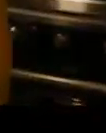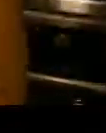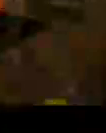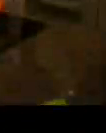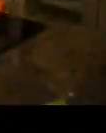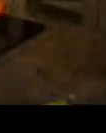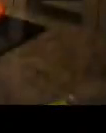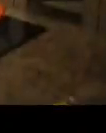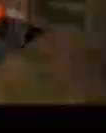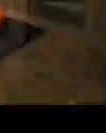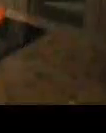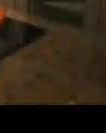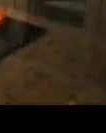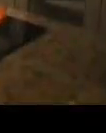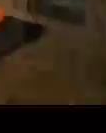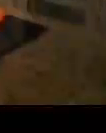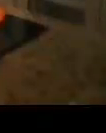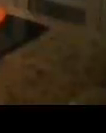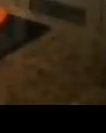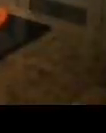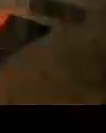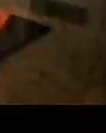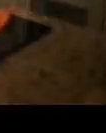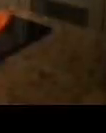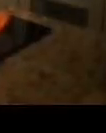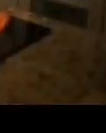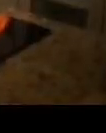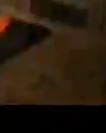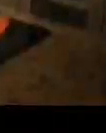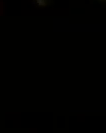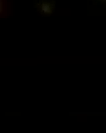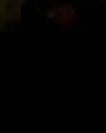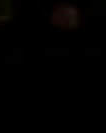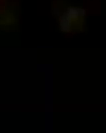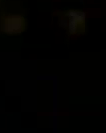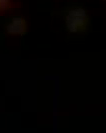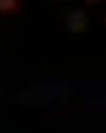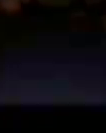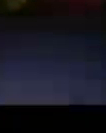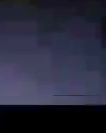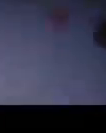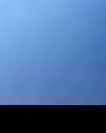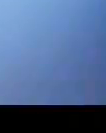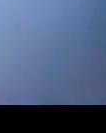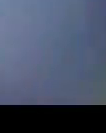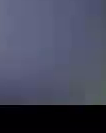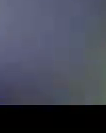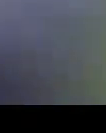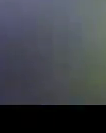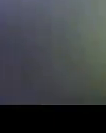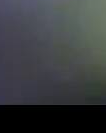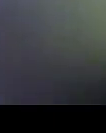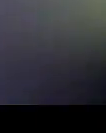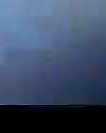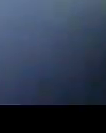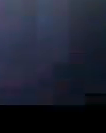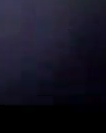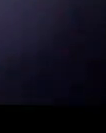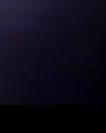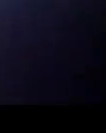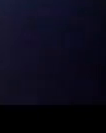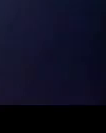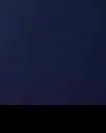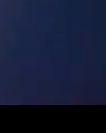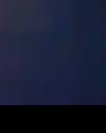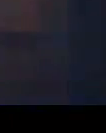sin reproches, te voy a extrañar en la tempestad. Comparte la emoción. 105.3